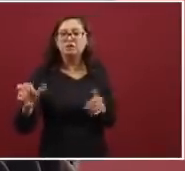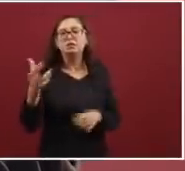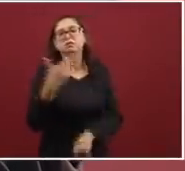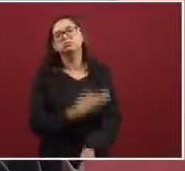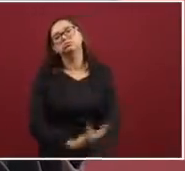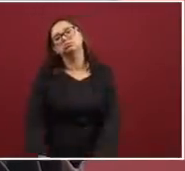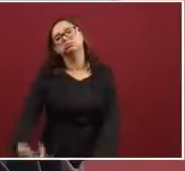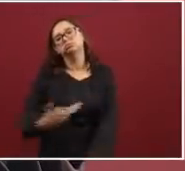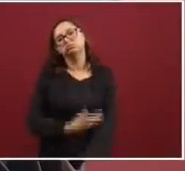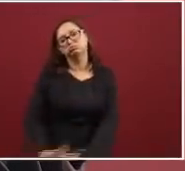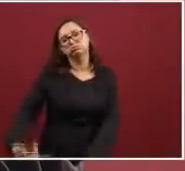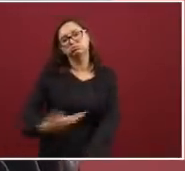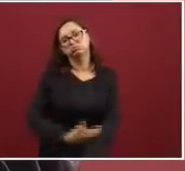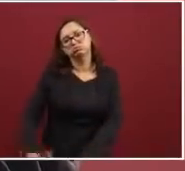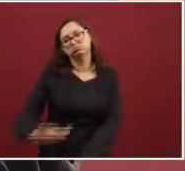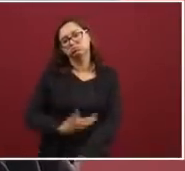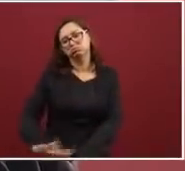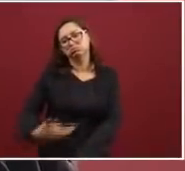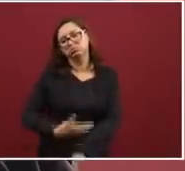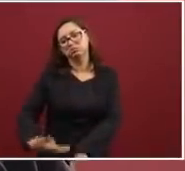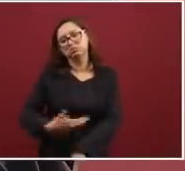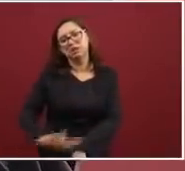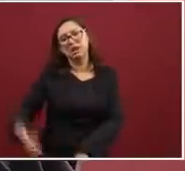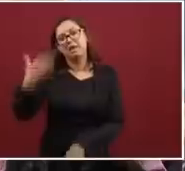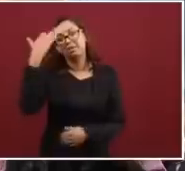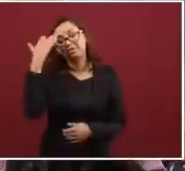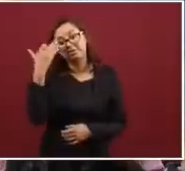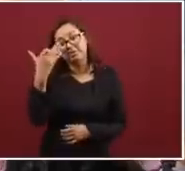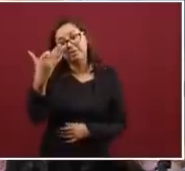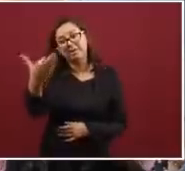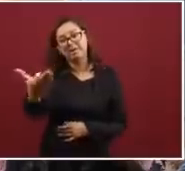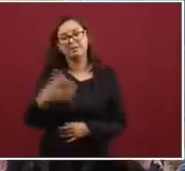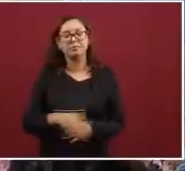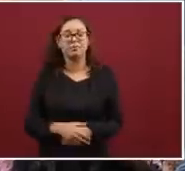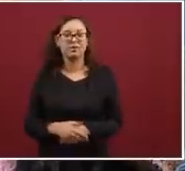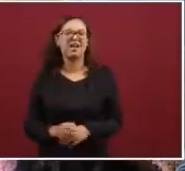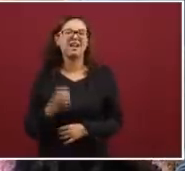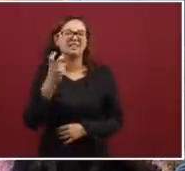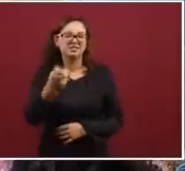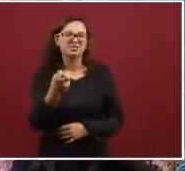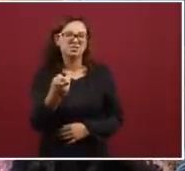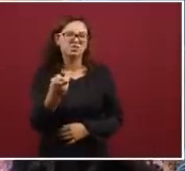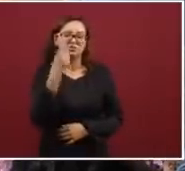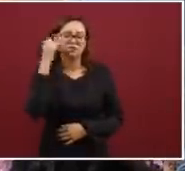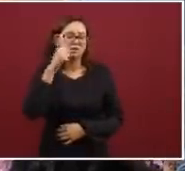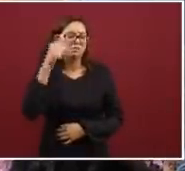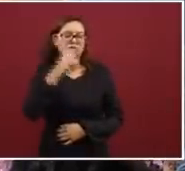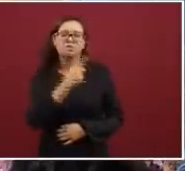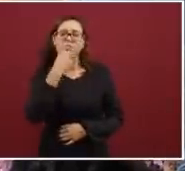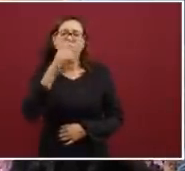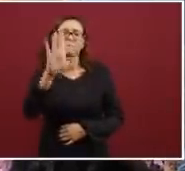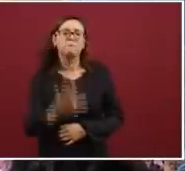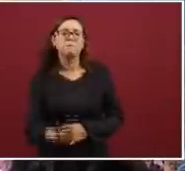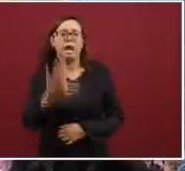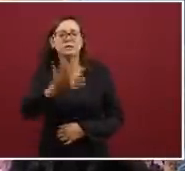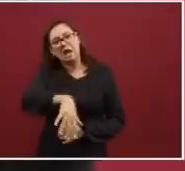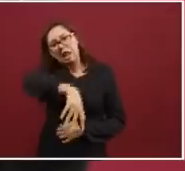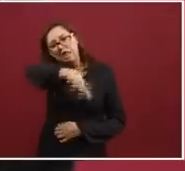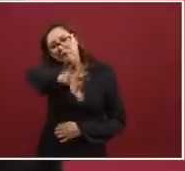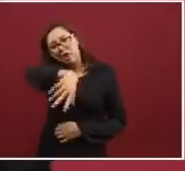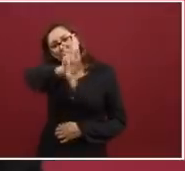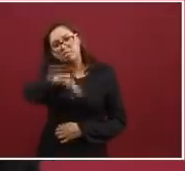lleva tiempo. A eso es a lo que me refiero cuando hablo del elefante reumático, ¿sí?